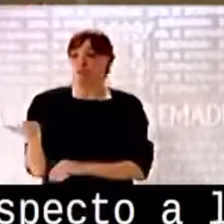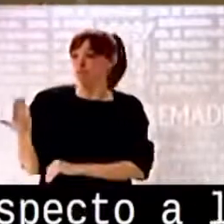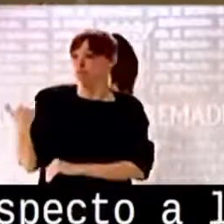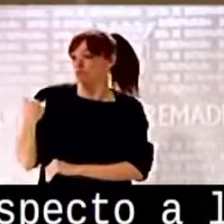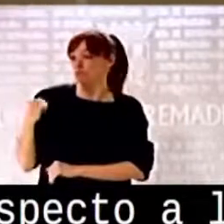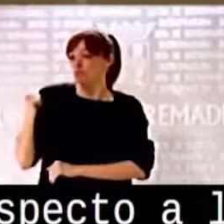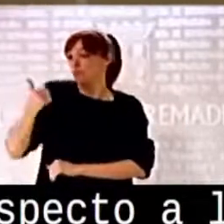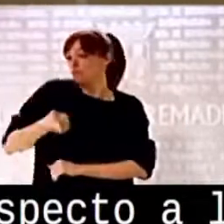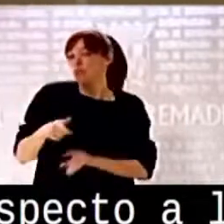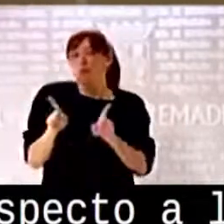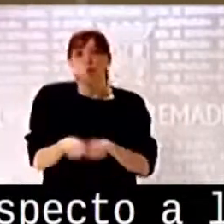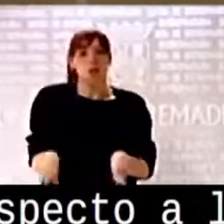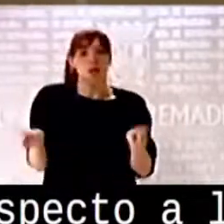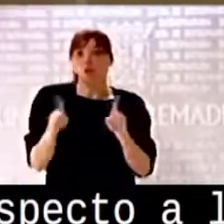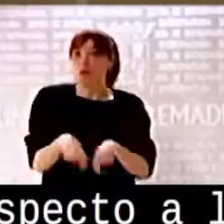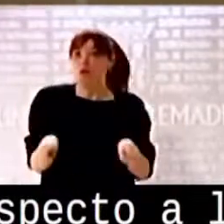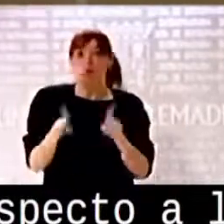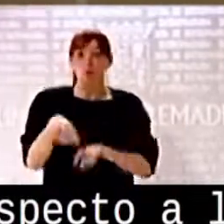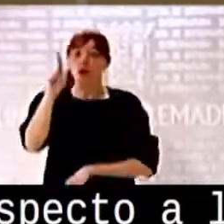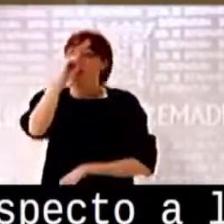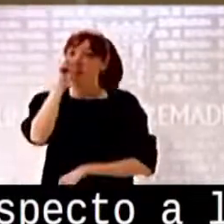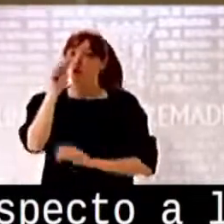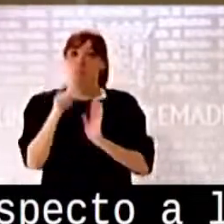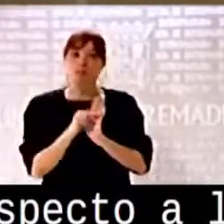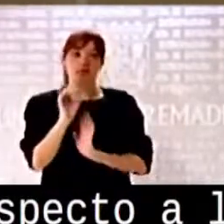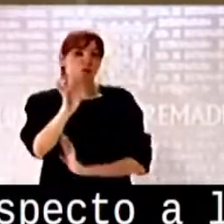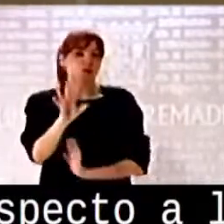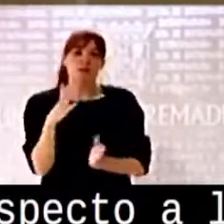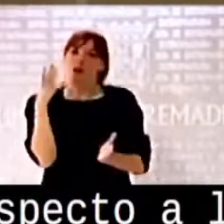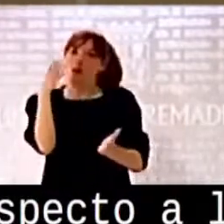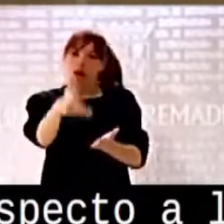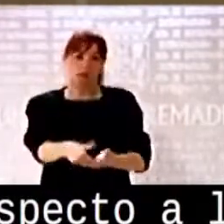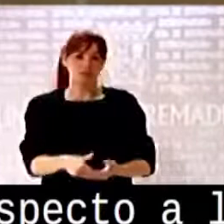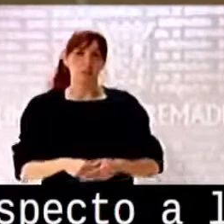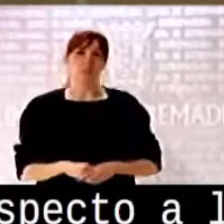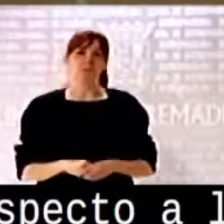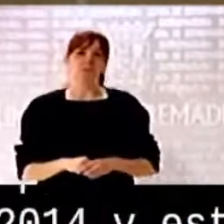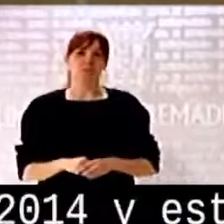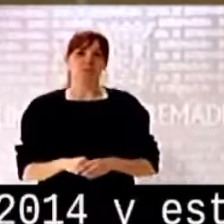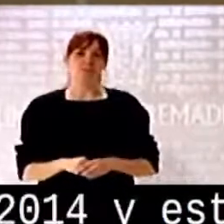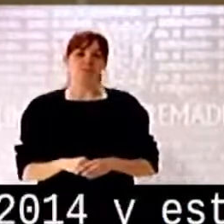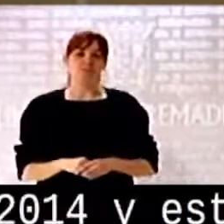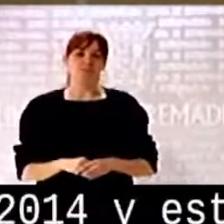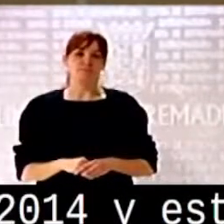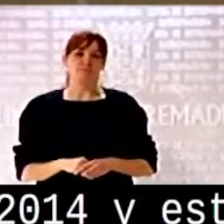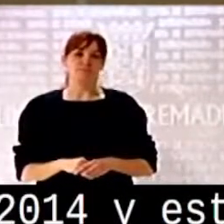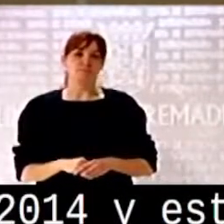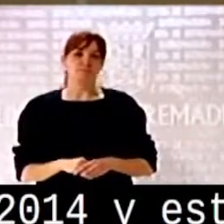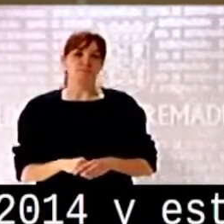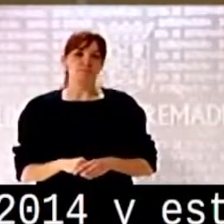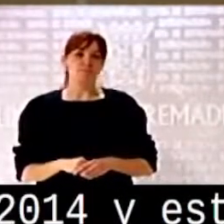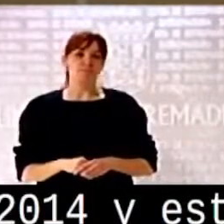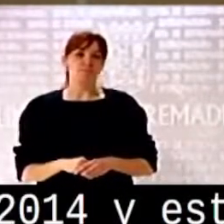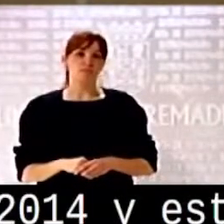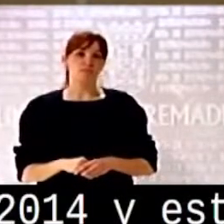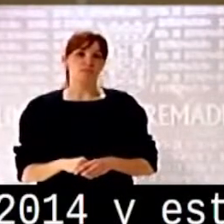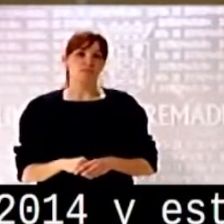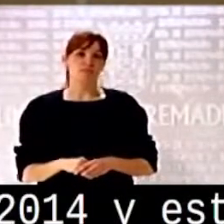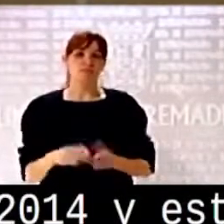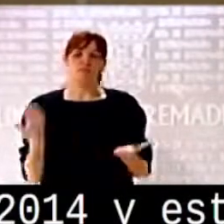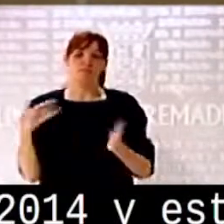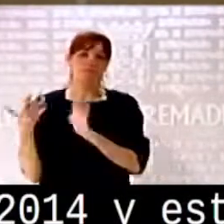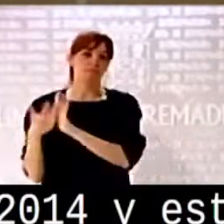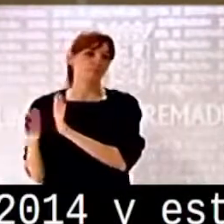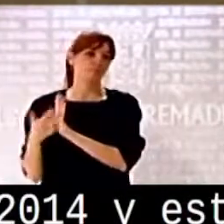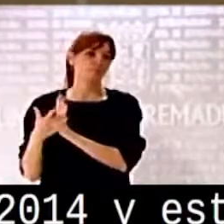que venía sucediendo desde el año 2014. Y esto se le ha explicado ya al